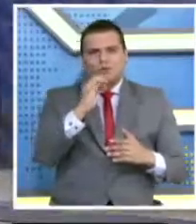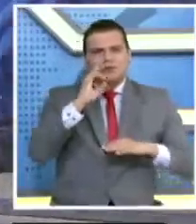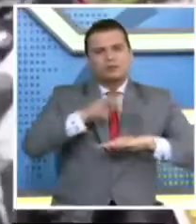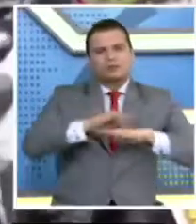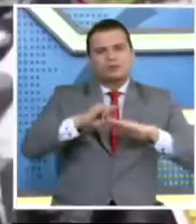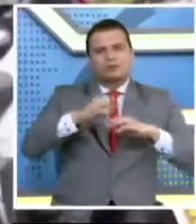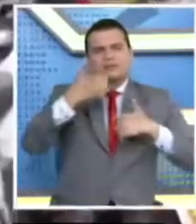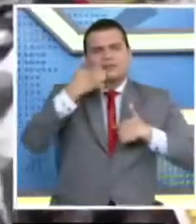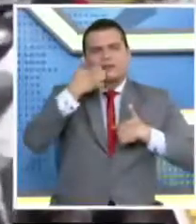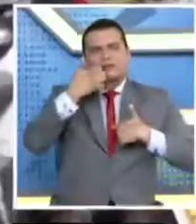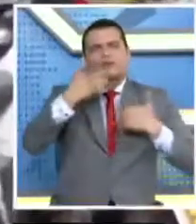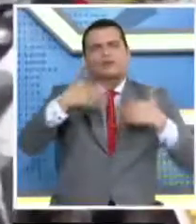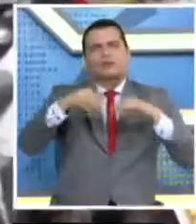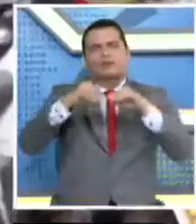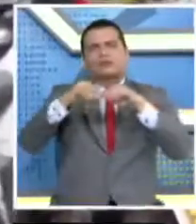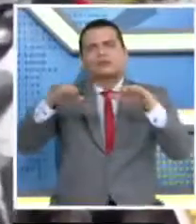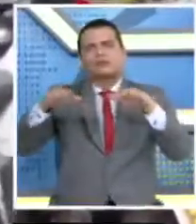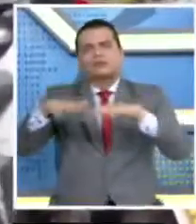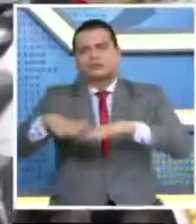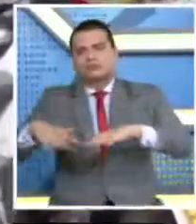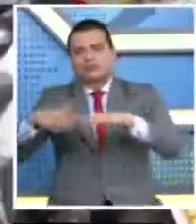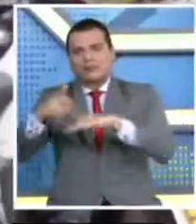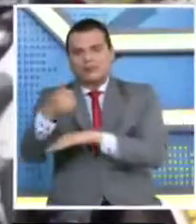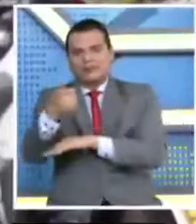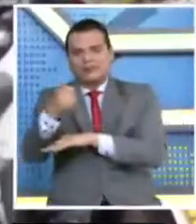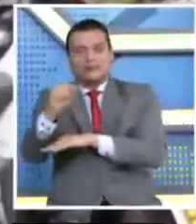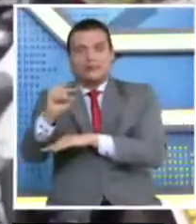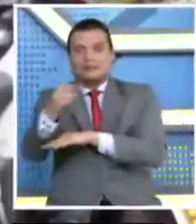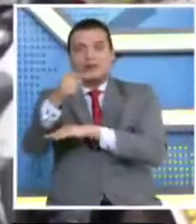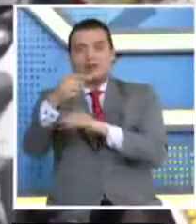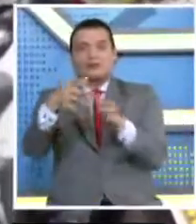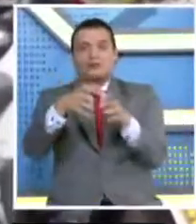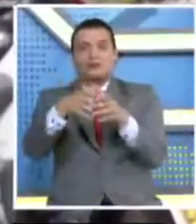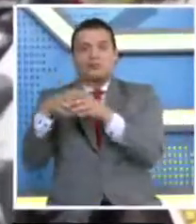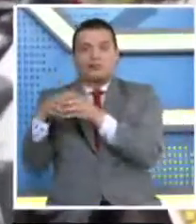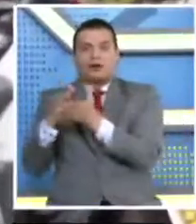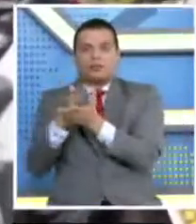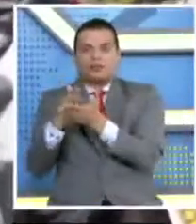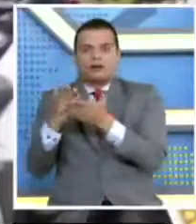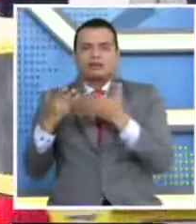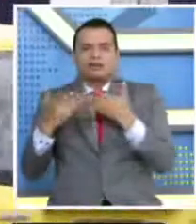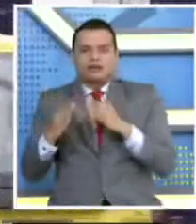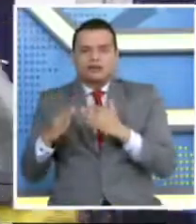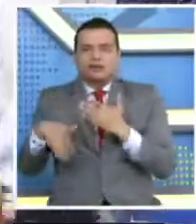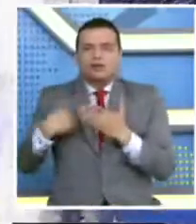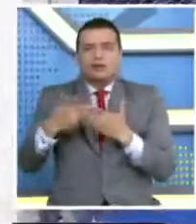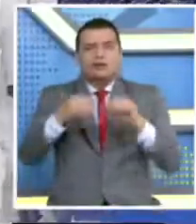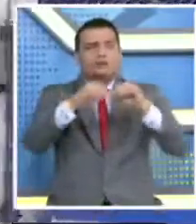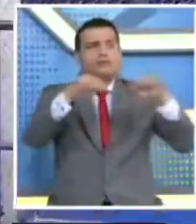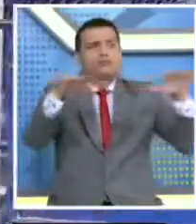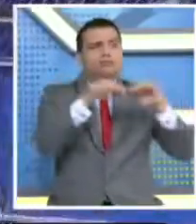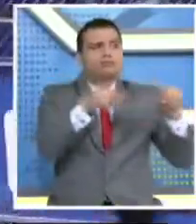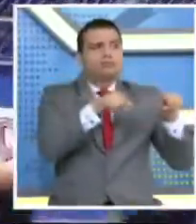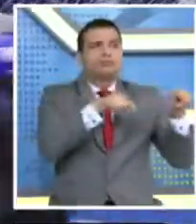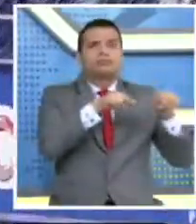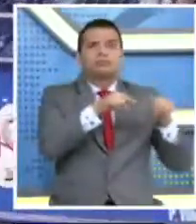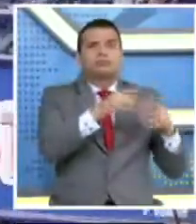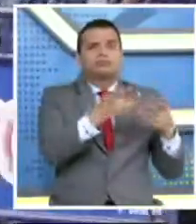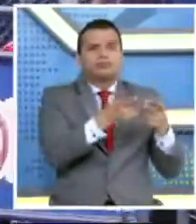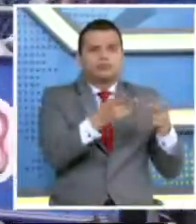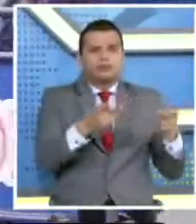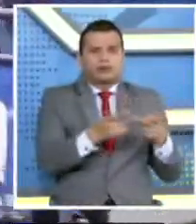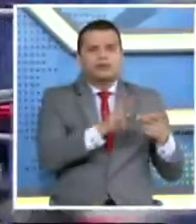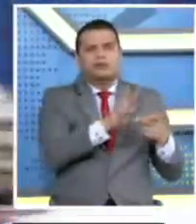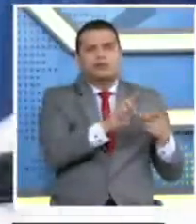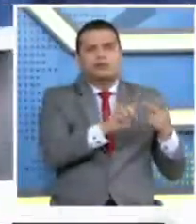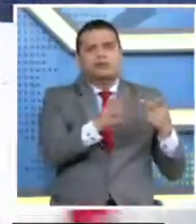Se propagó inicialmente en el pabellón 10, que fue el primero en ser aislado. Sin embargo, a la fecha ya hay casos confirmados en los patios 2,